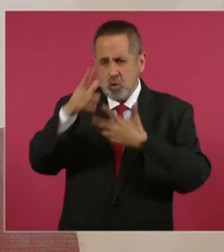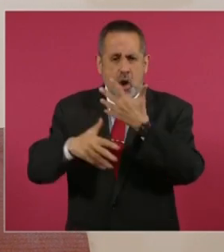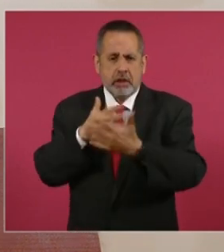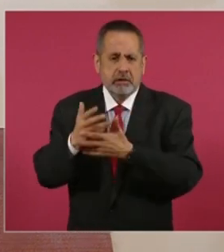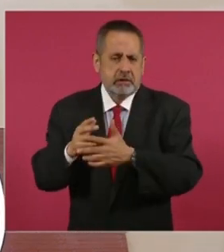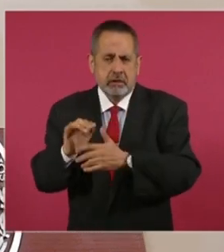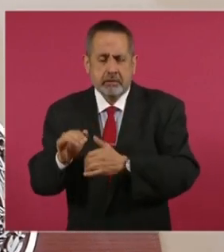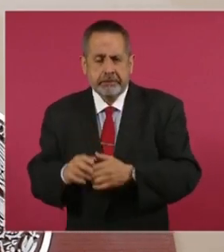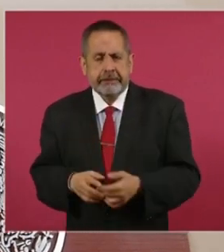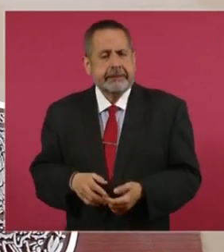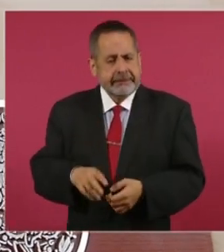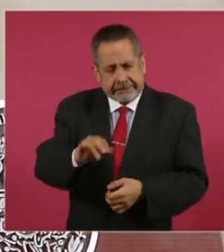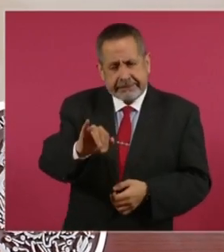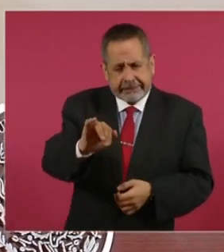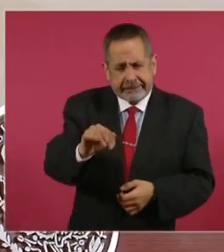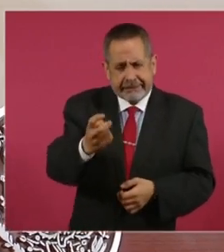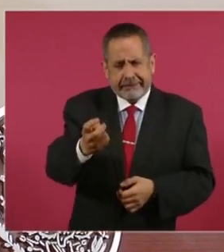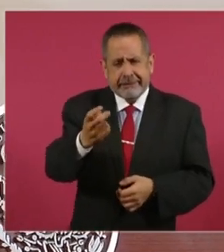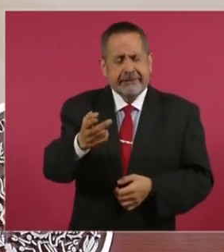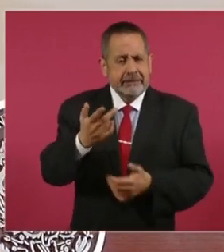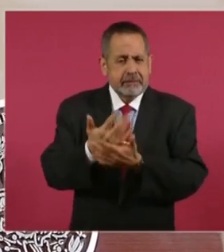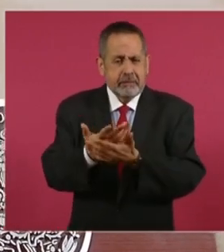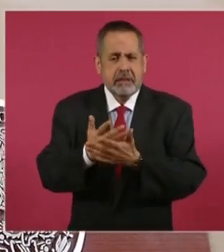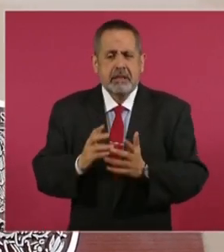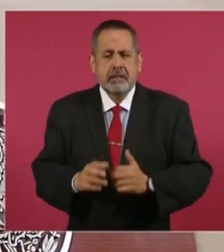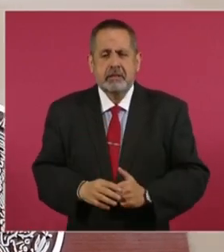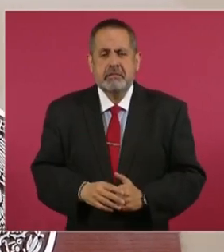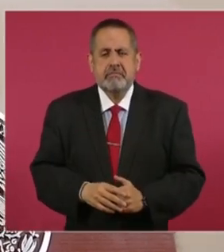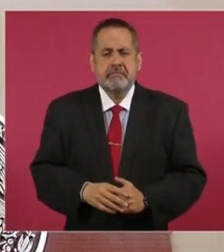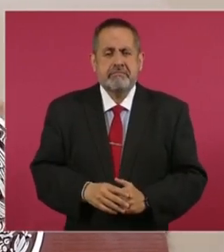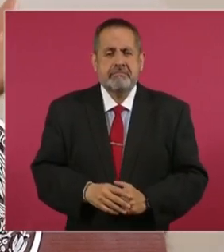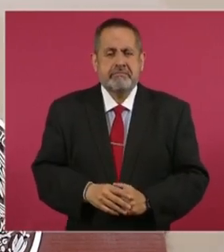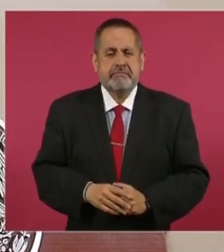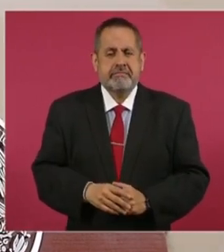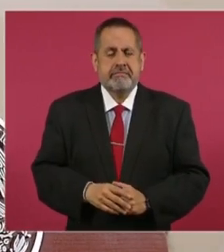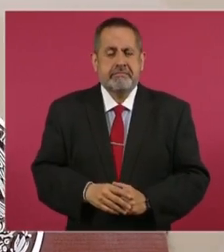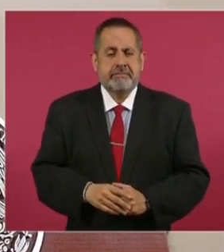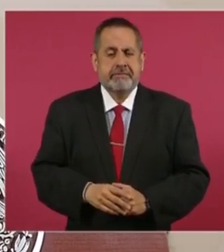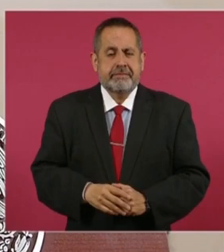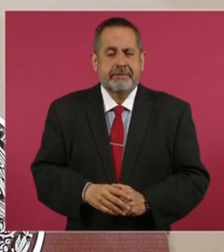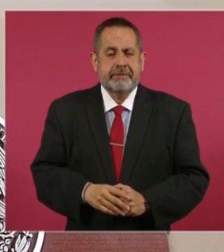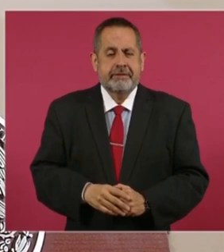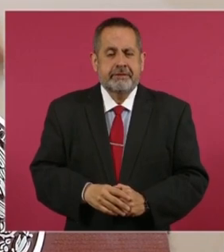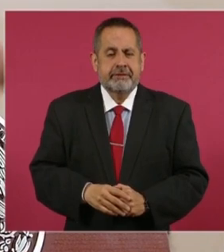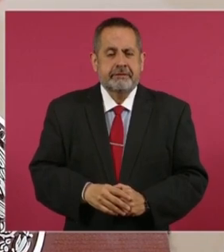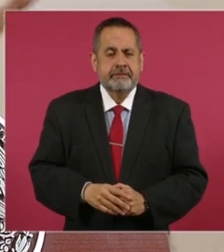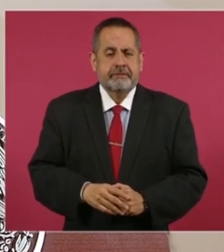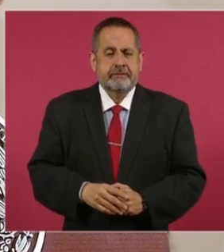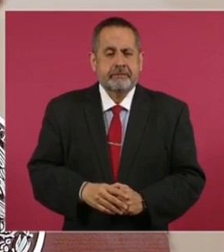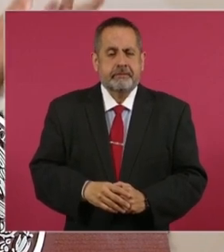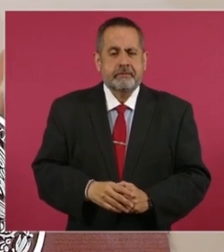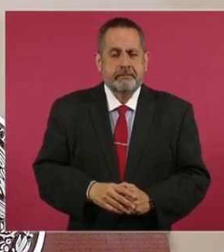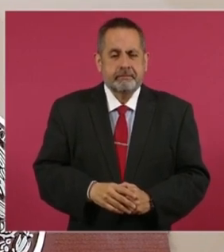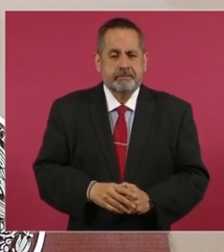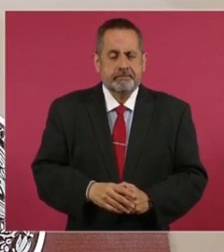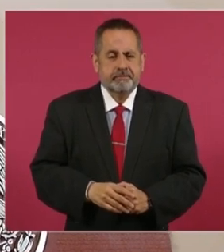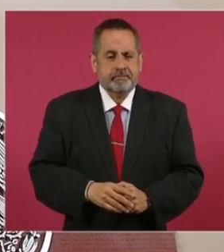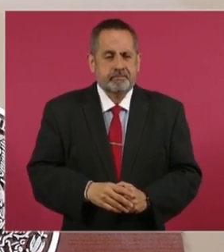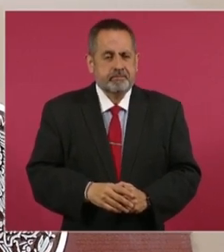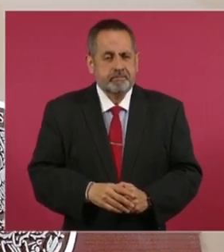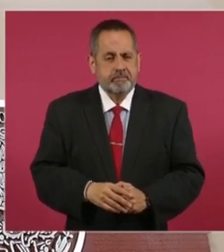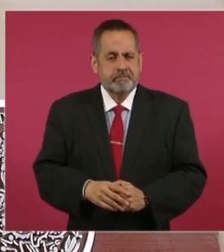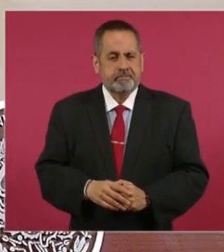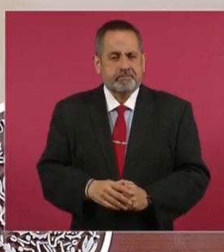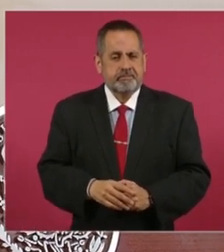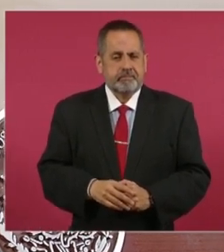y esperar, o sea, no decir, no me voy a someter, como me